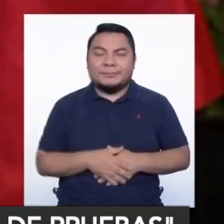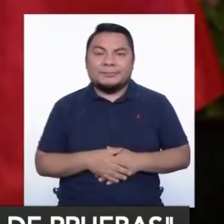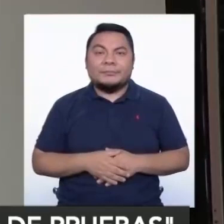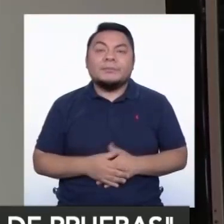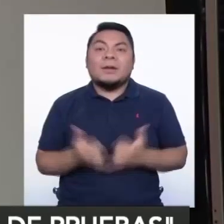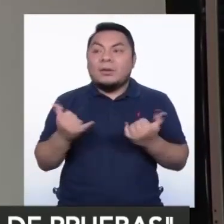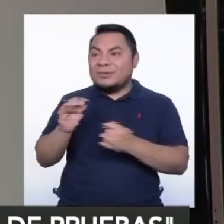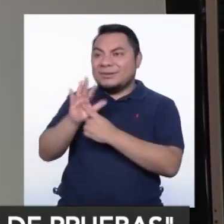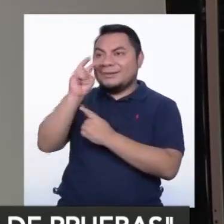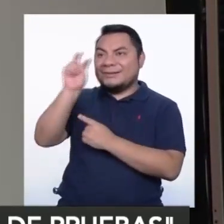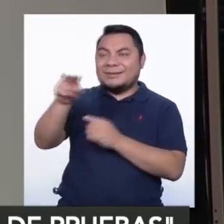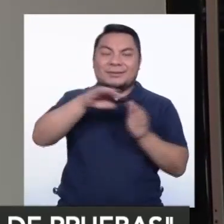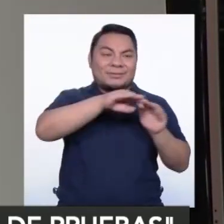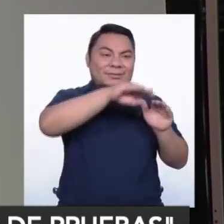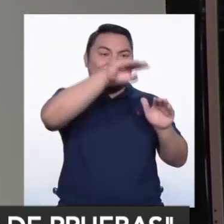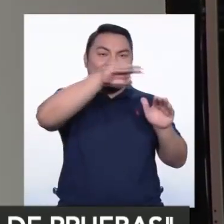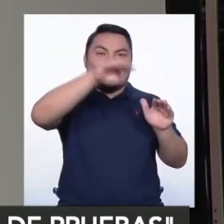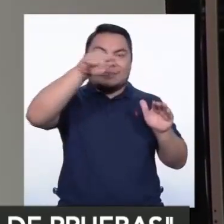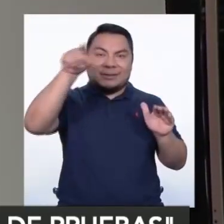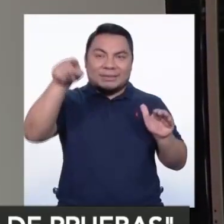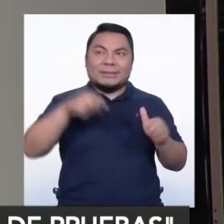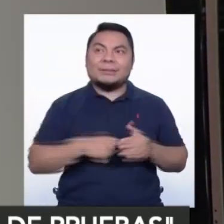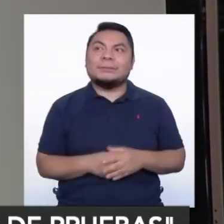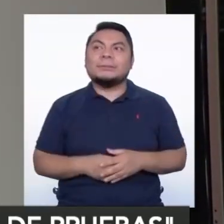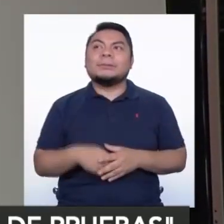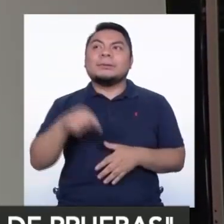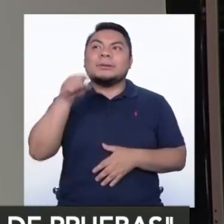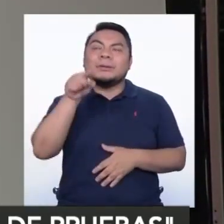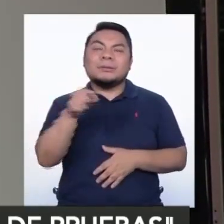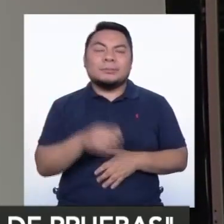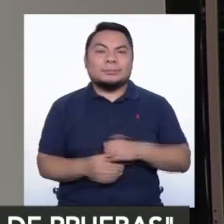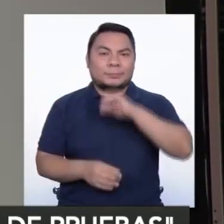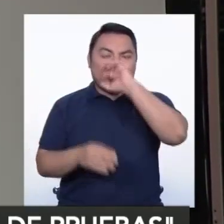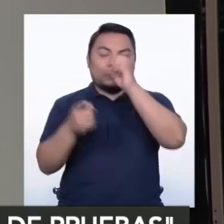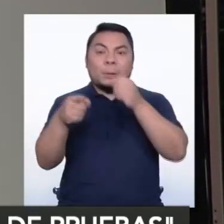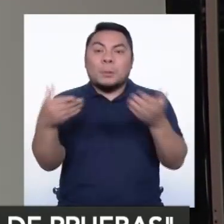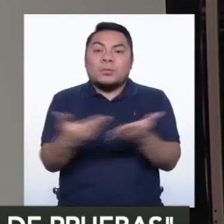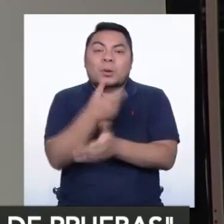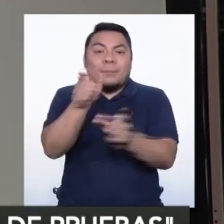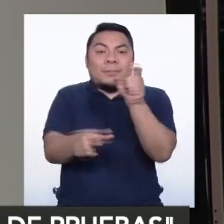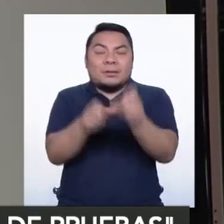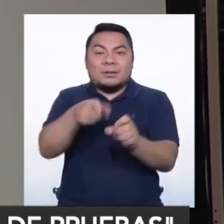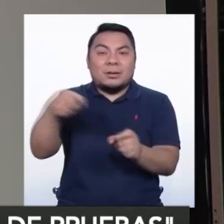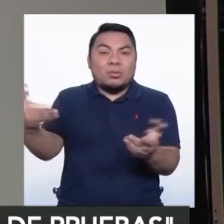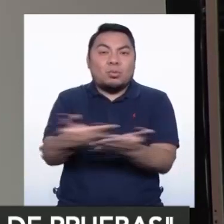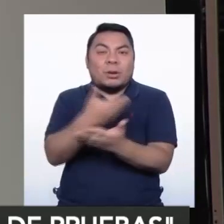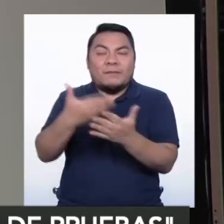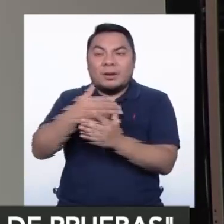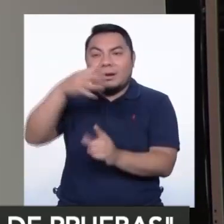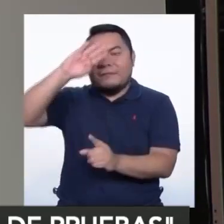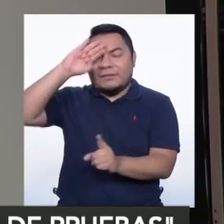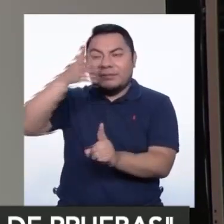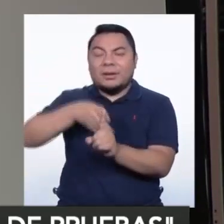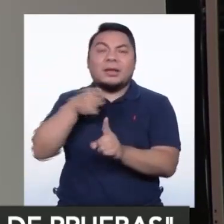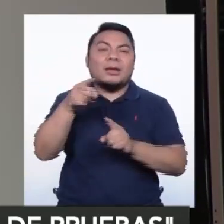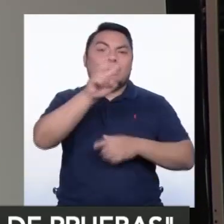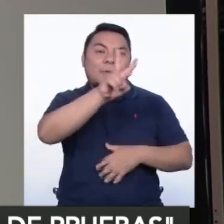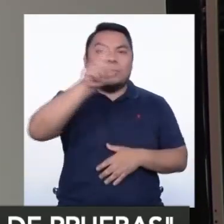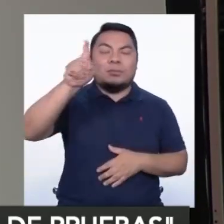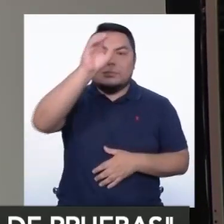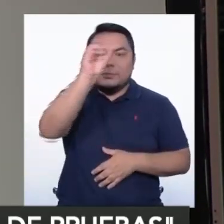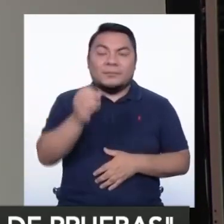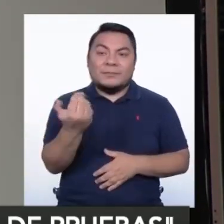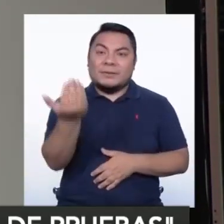curvas, que de los casos nuevos que se vienen registrando, del 21%